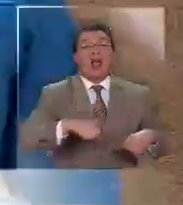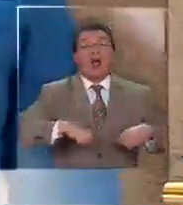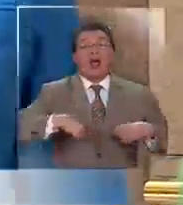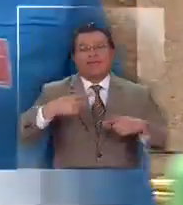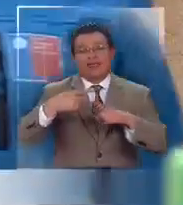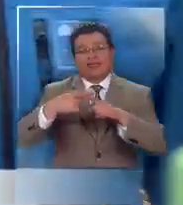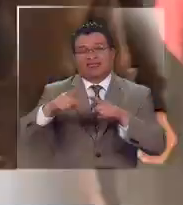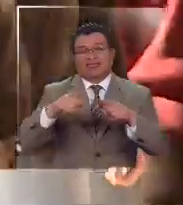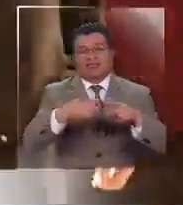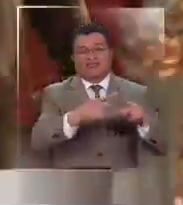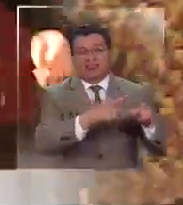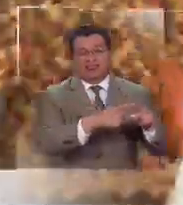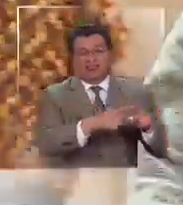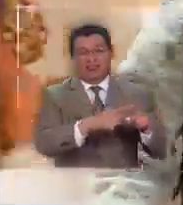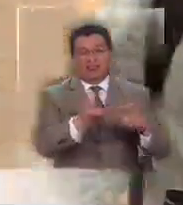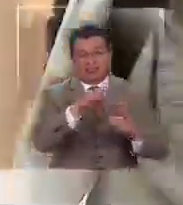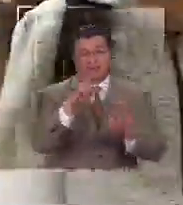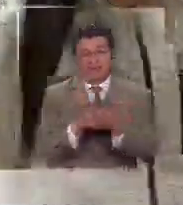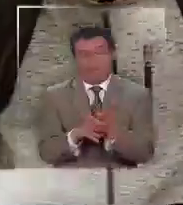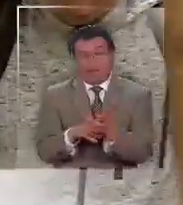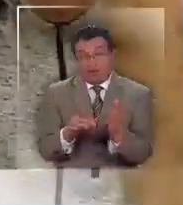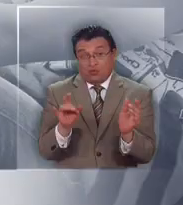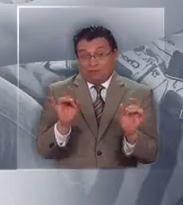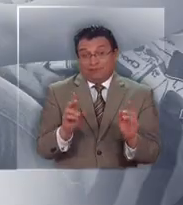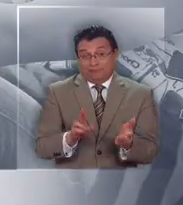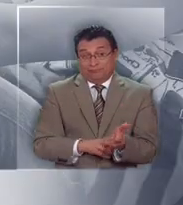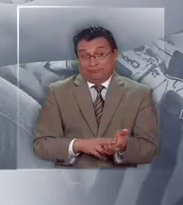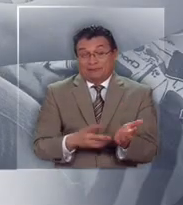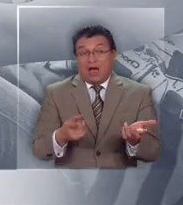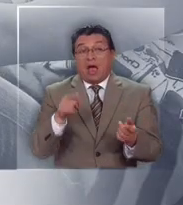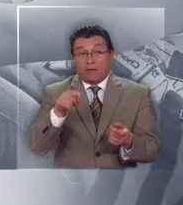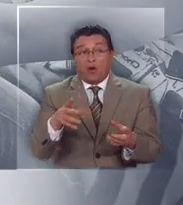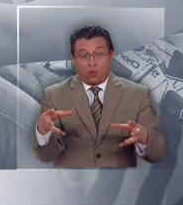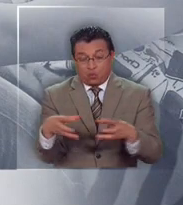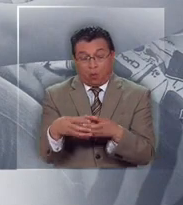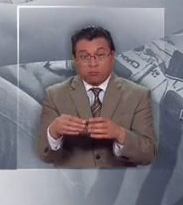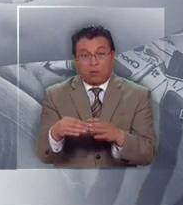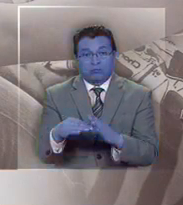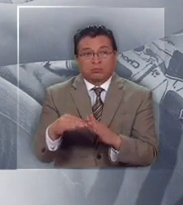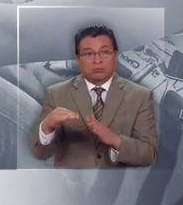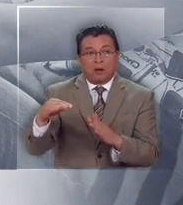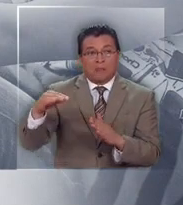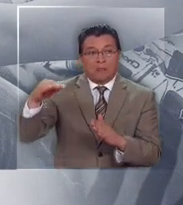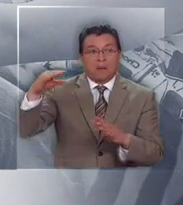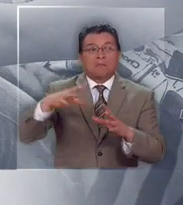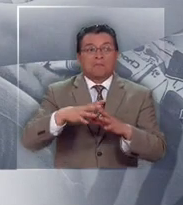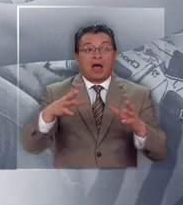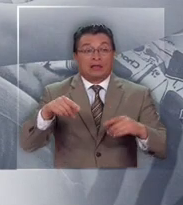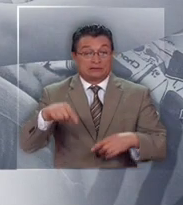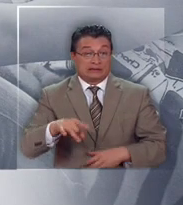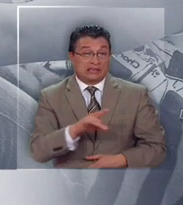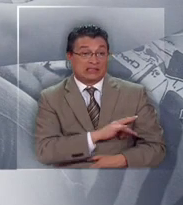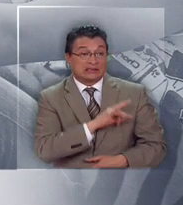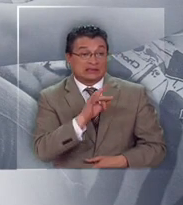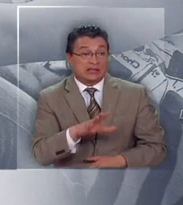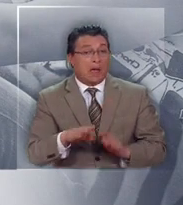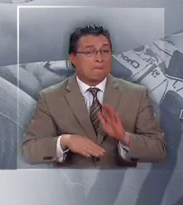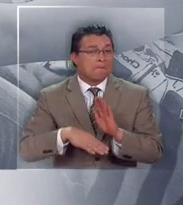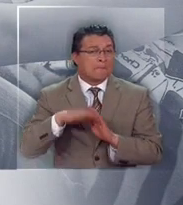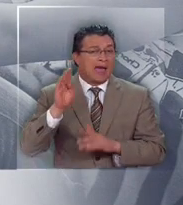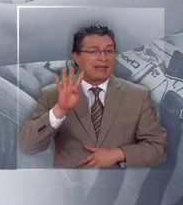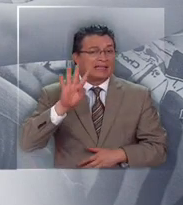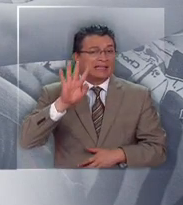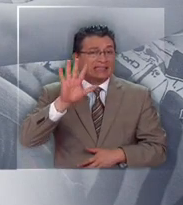historia distinta una realidad única pero en chile un grupo está creciendo y preocupando nuestro país más de